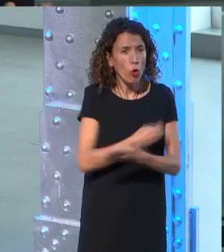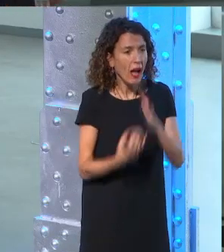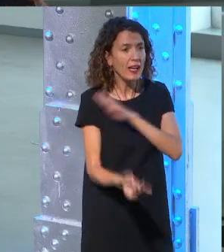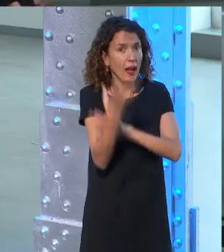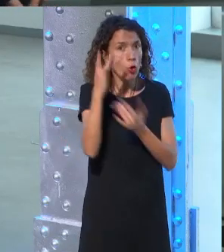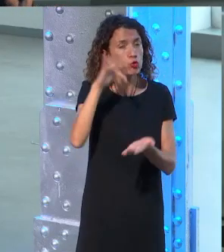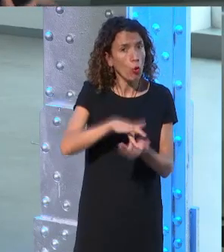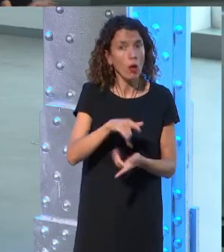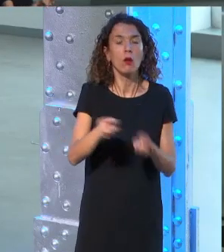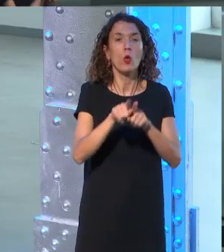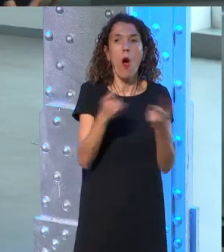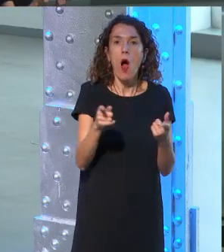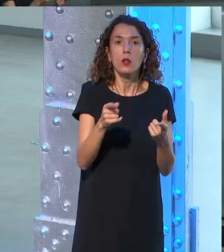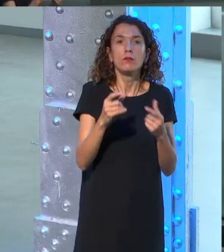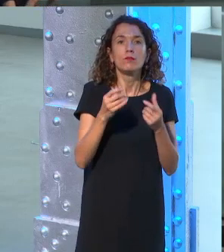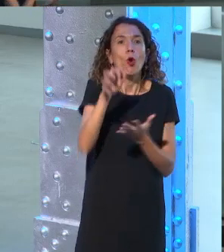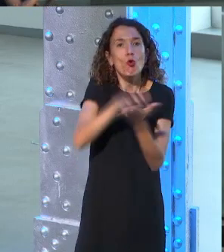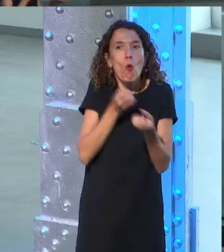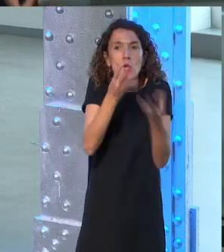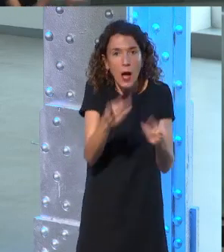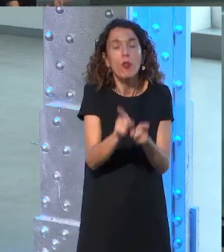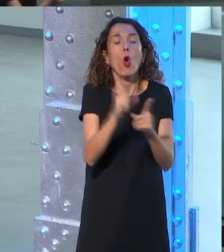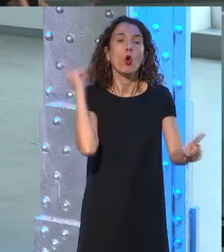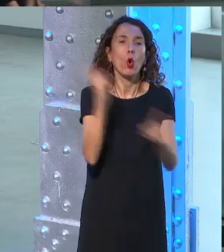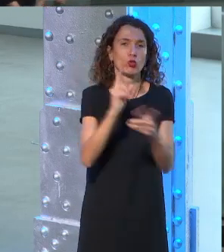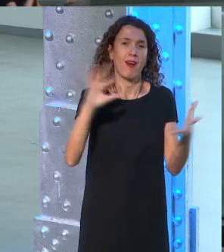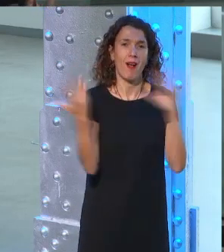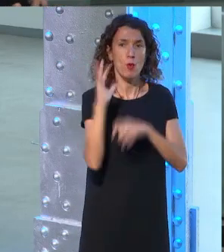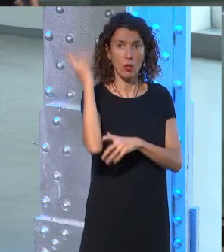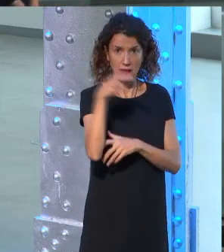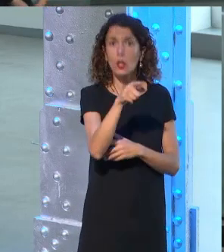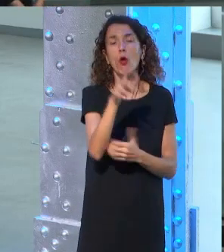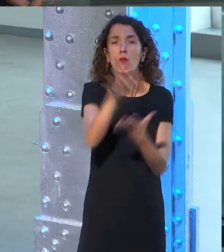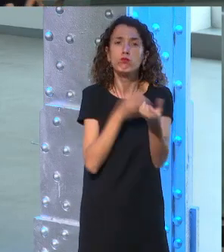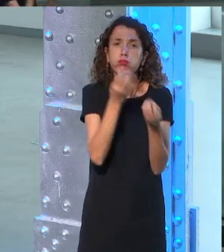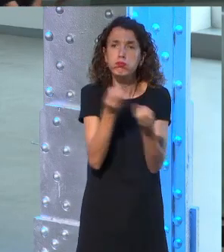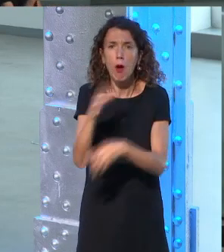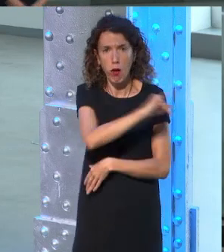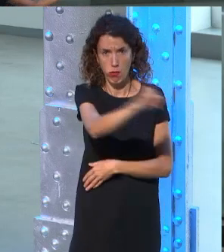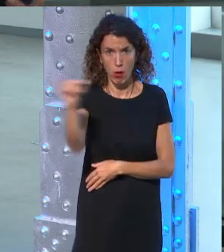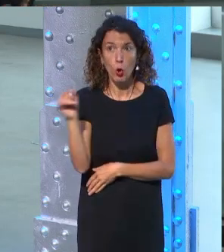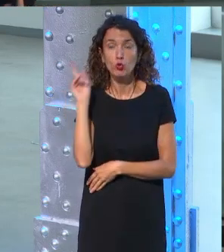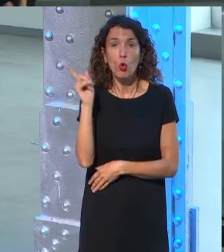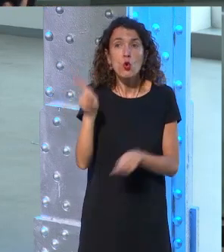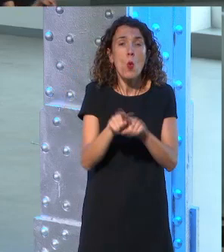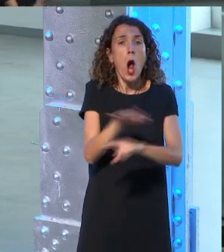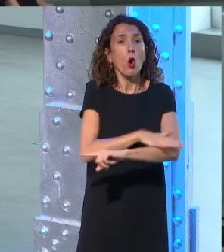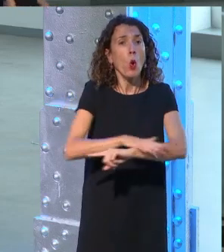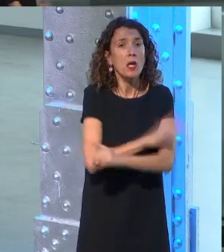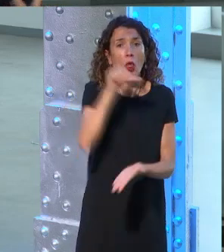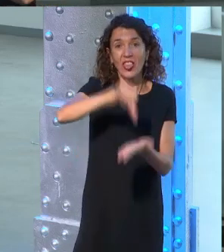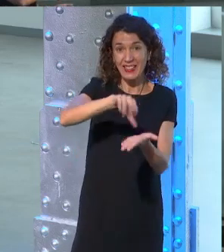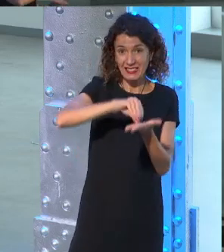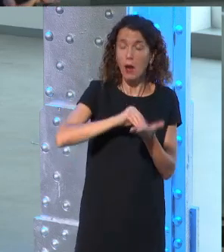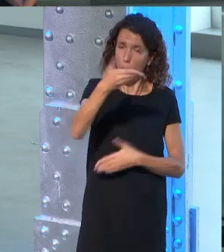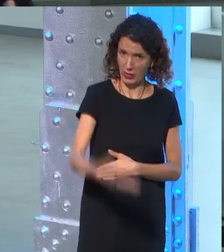creado comunicados de lucha contra el cambio climático y eso es bastante relevante. No solo los gobiernos centrales, que es